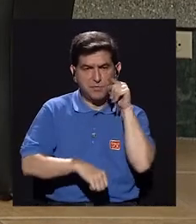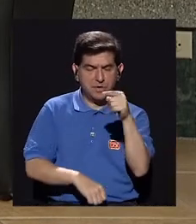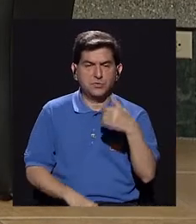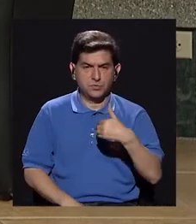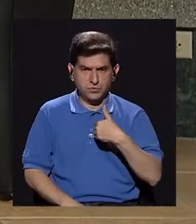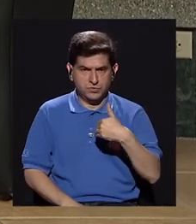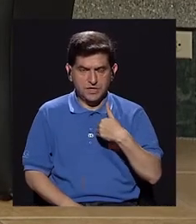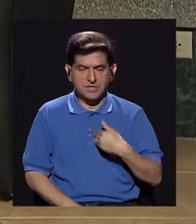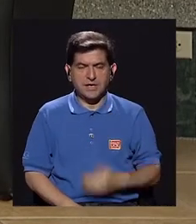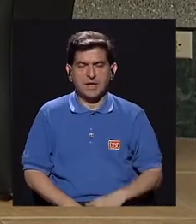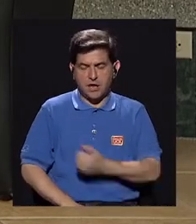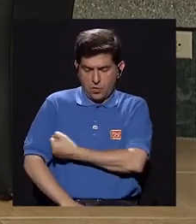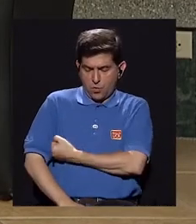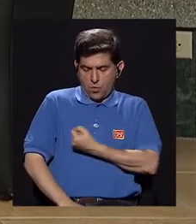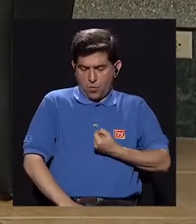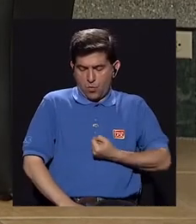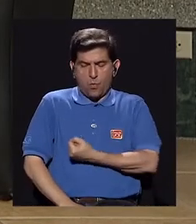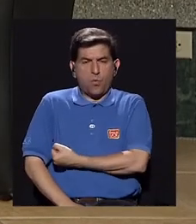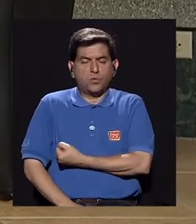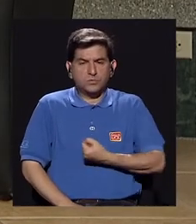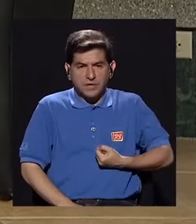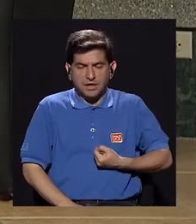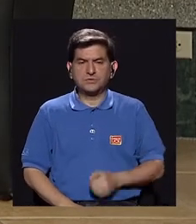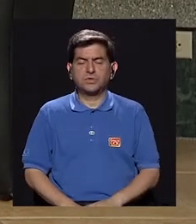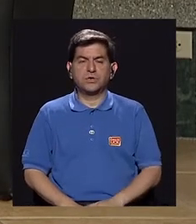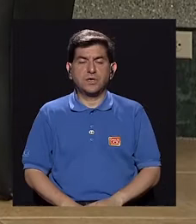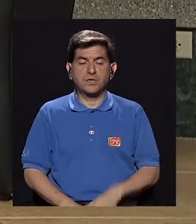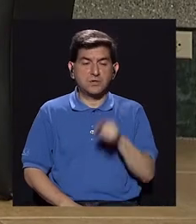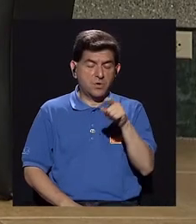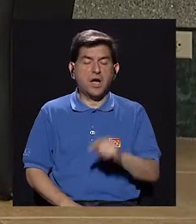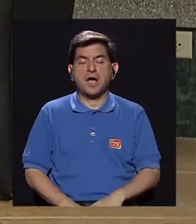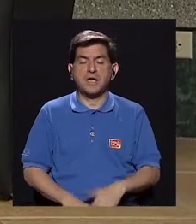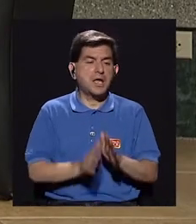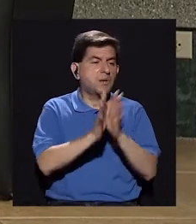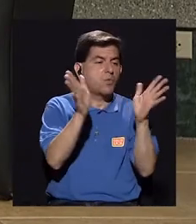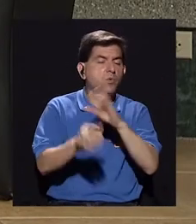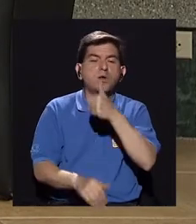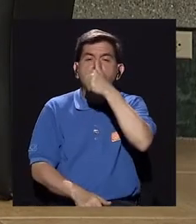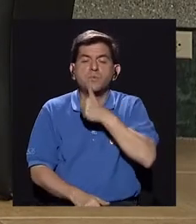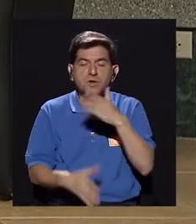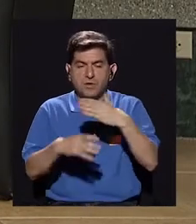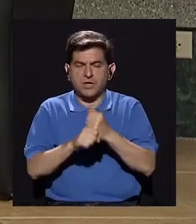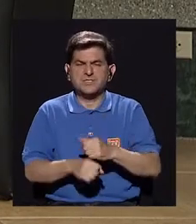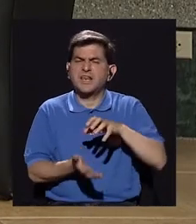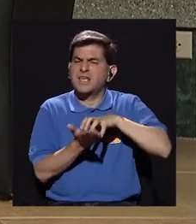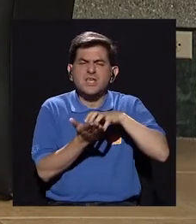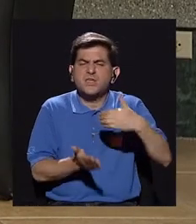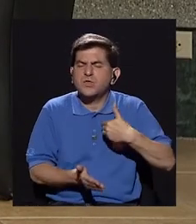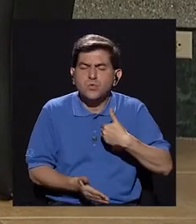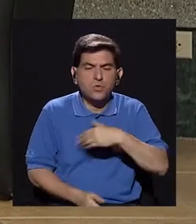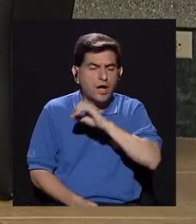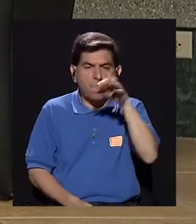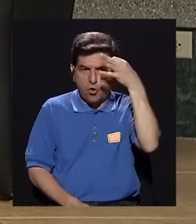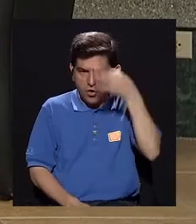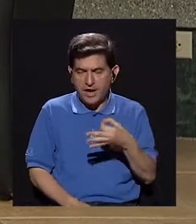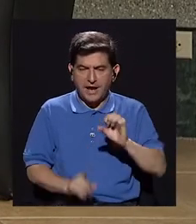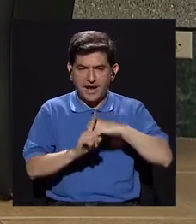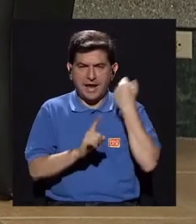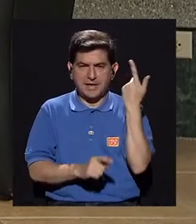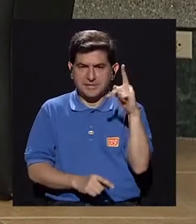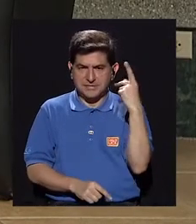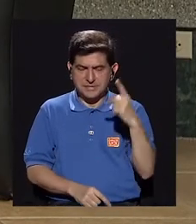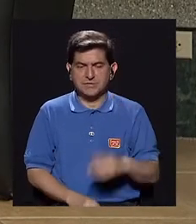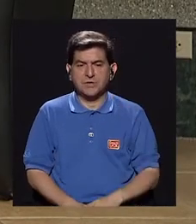momento en que usted tiene un ultrasonido que se ha hecho en forma pública o particular y tiene la duda, o por ejemplo, si usted cree que